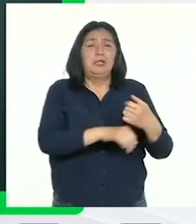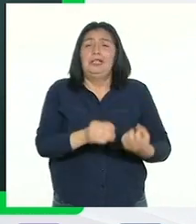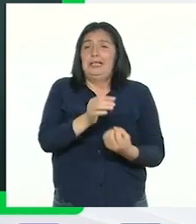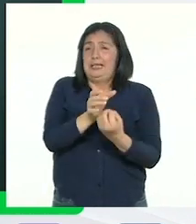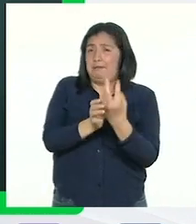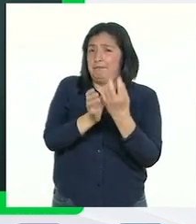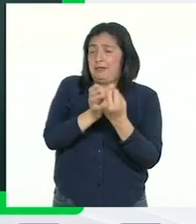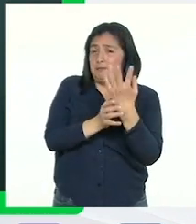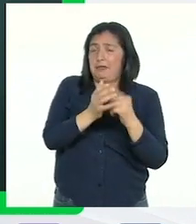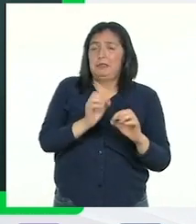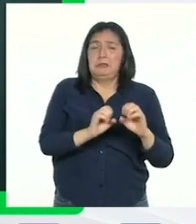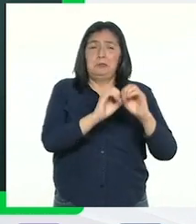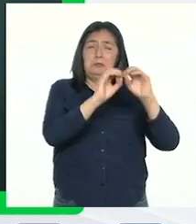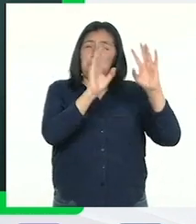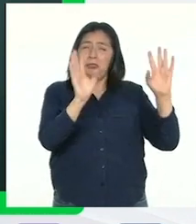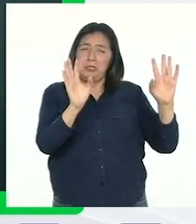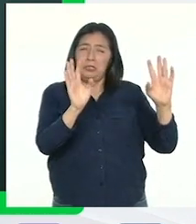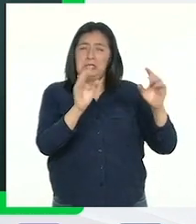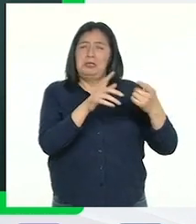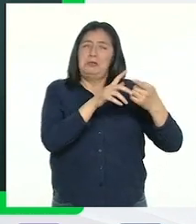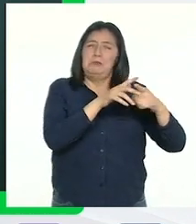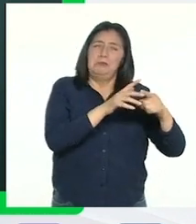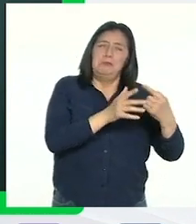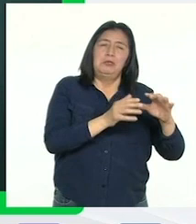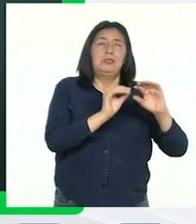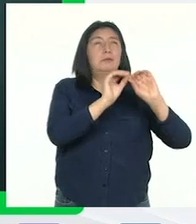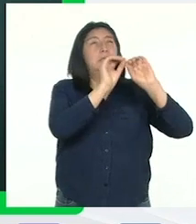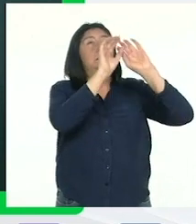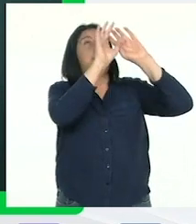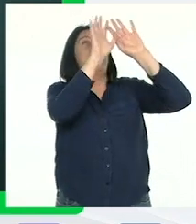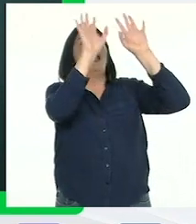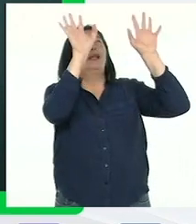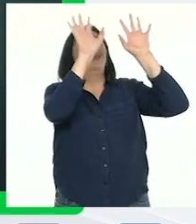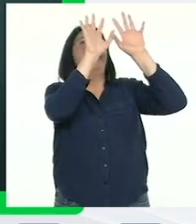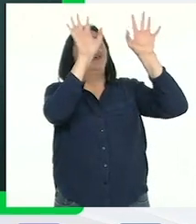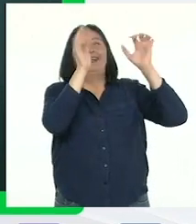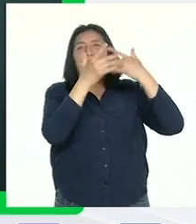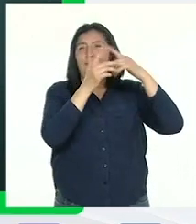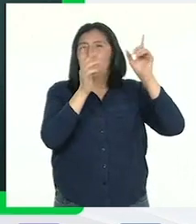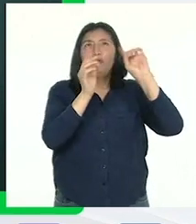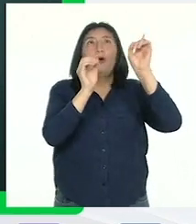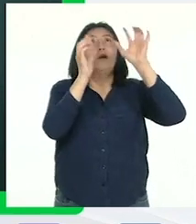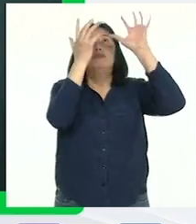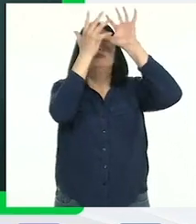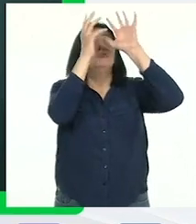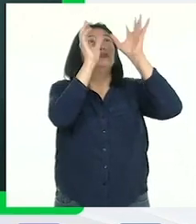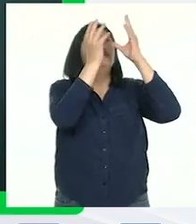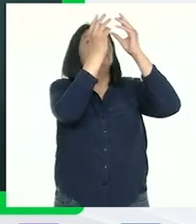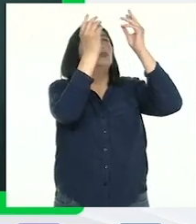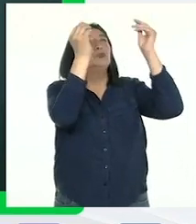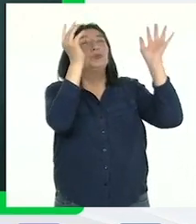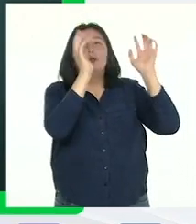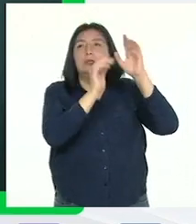primavera, los días comienzan a ser más despejados y libres, ¿no?, de nubes en el cielo.